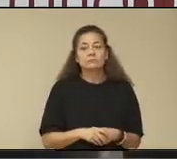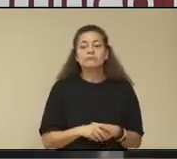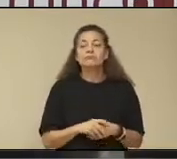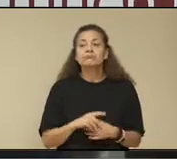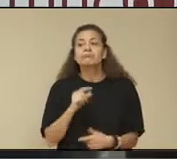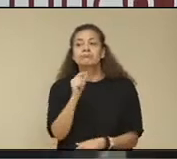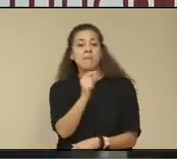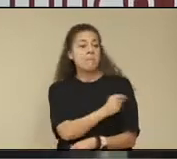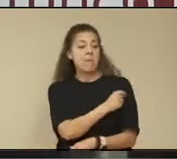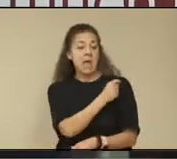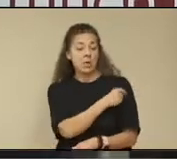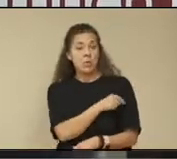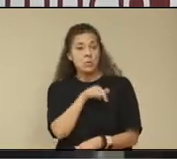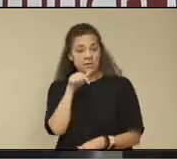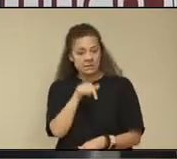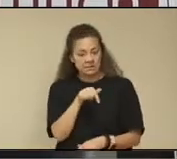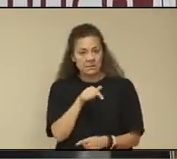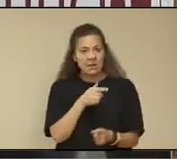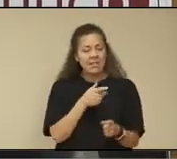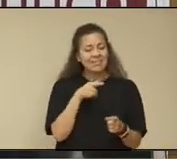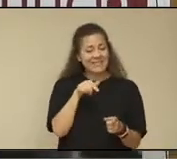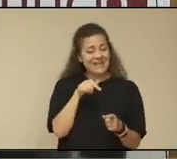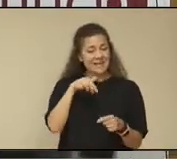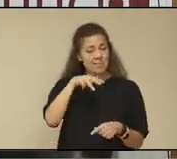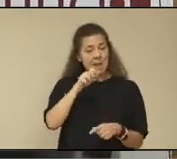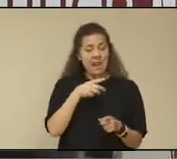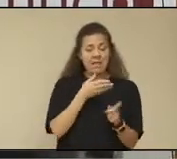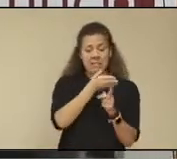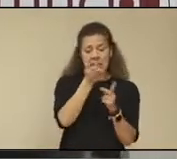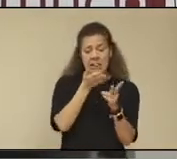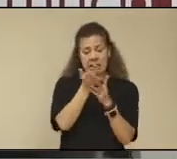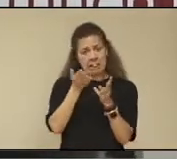vacunas frente a la malaria de diferentes tipos, unas que serían